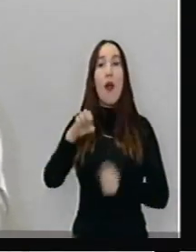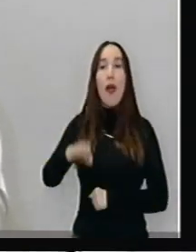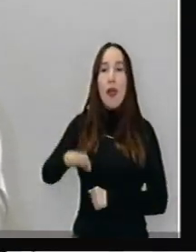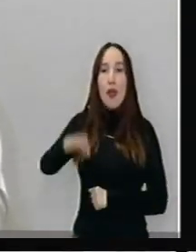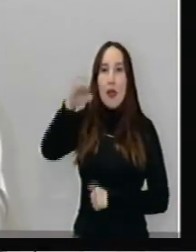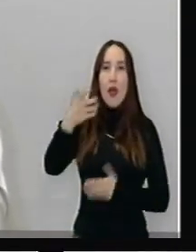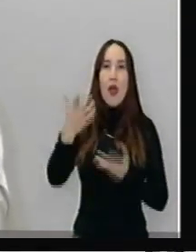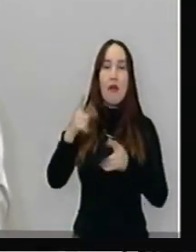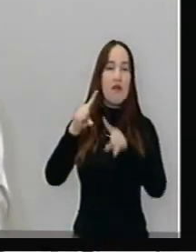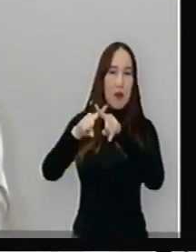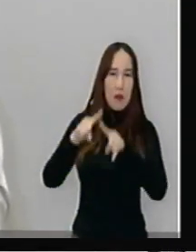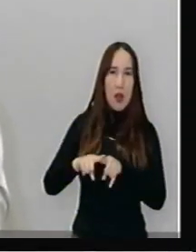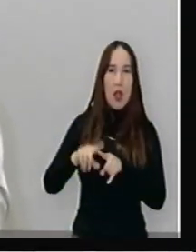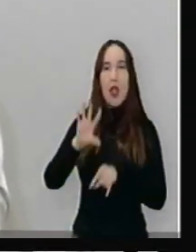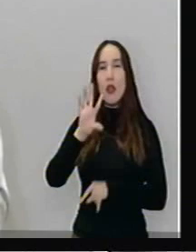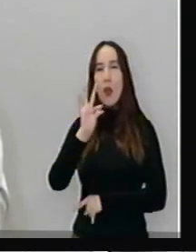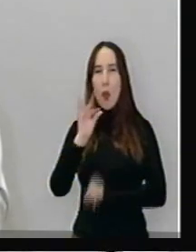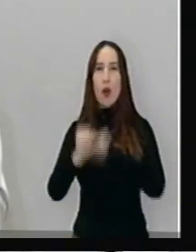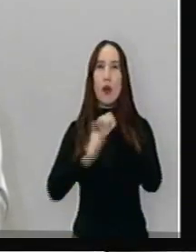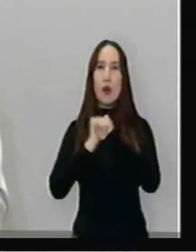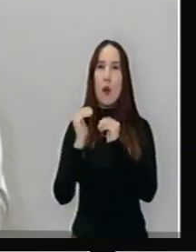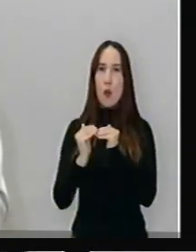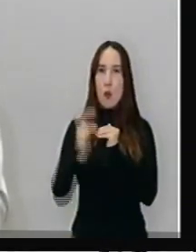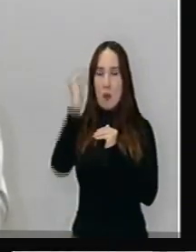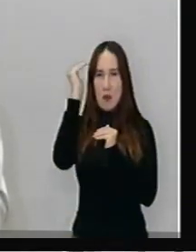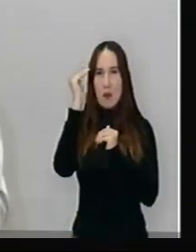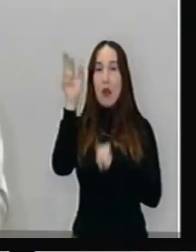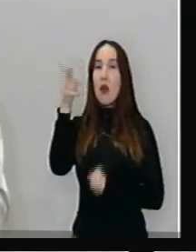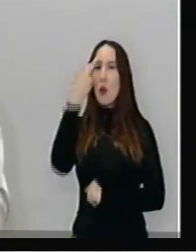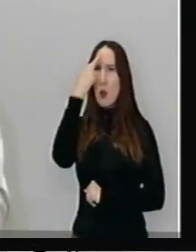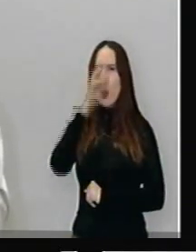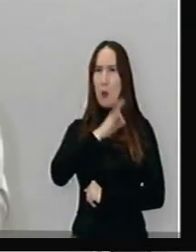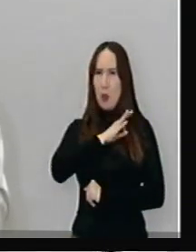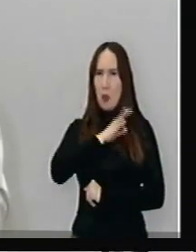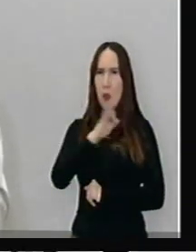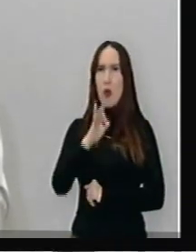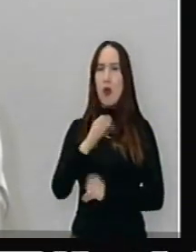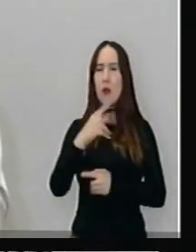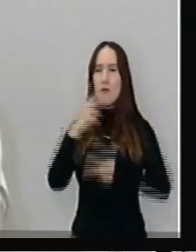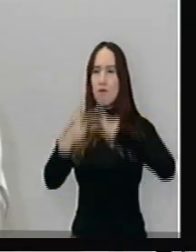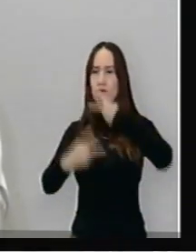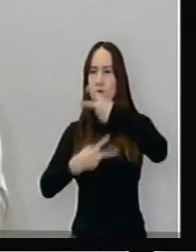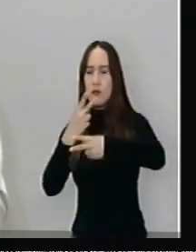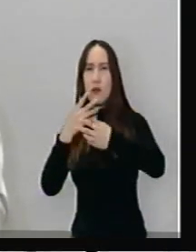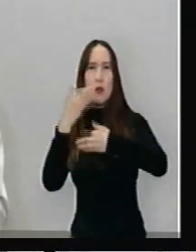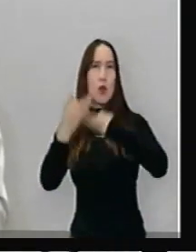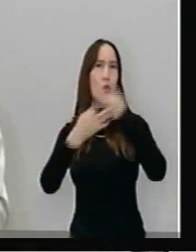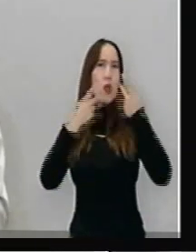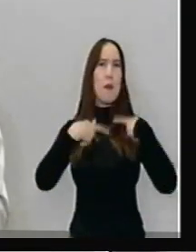también que está abierta esta vacunación para todas aquellas